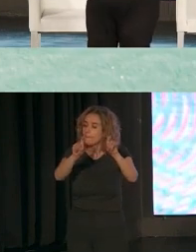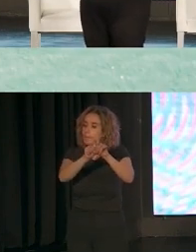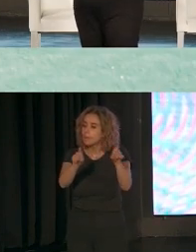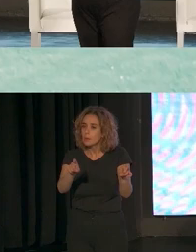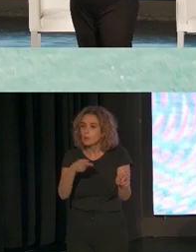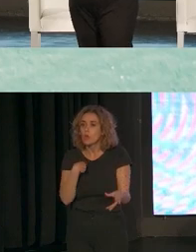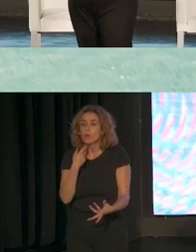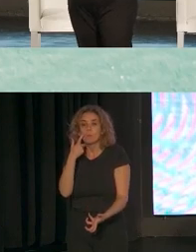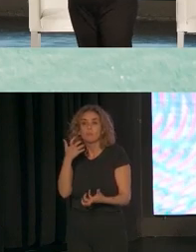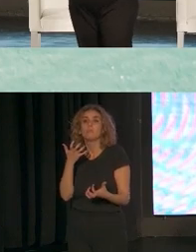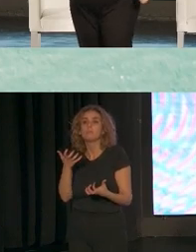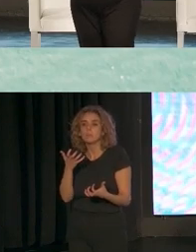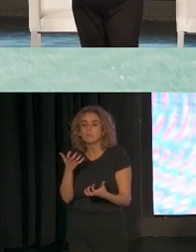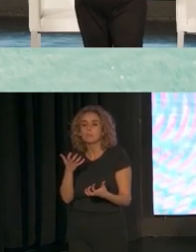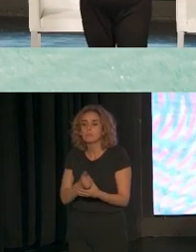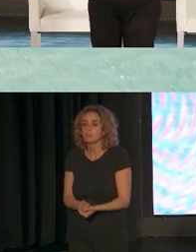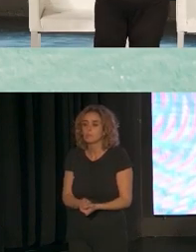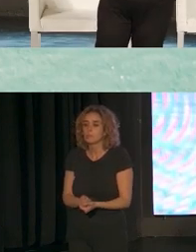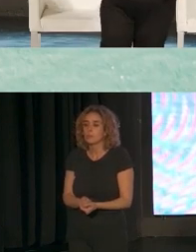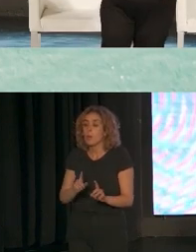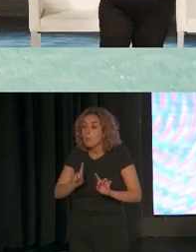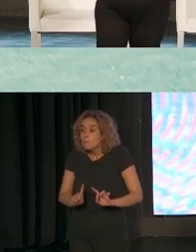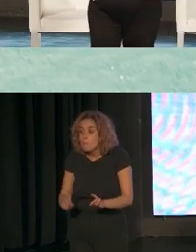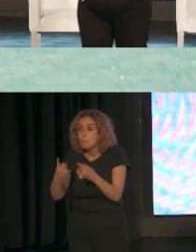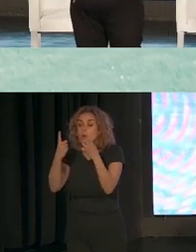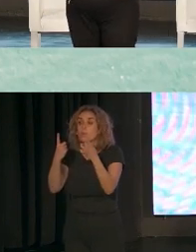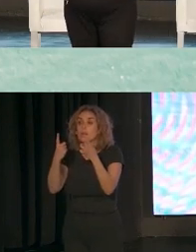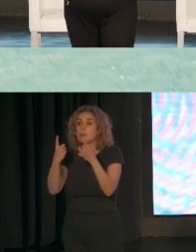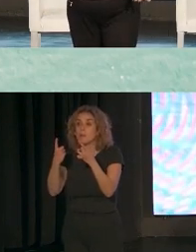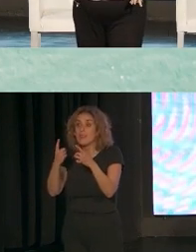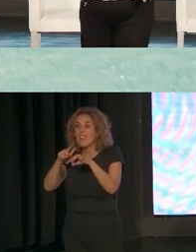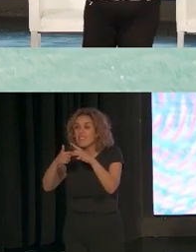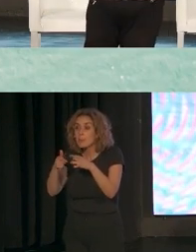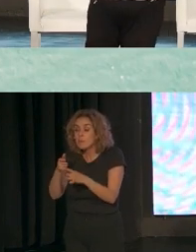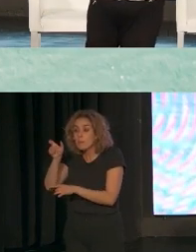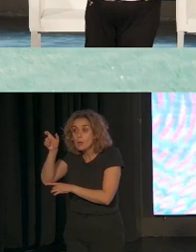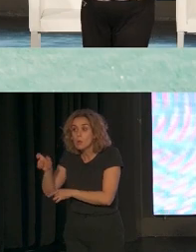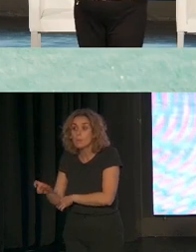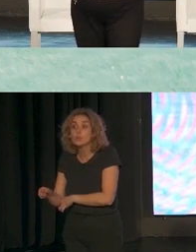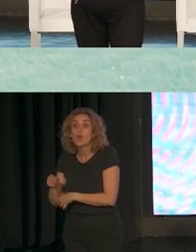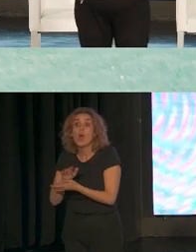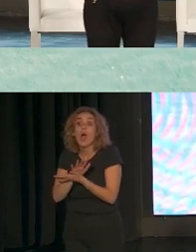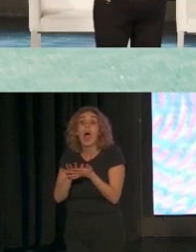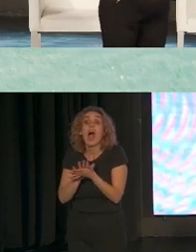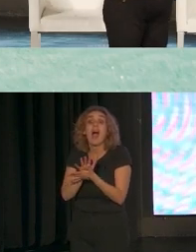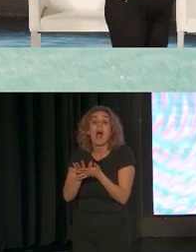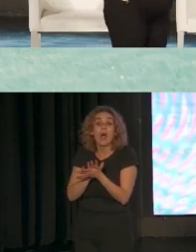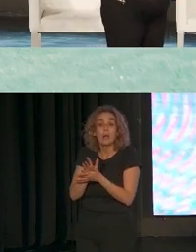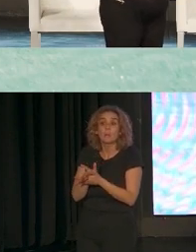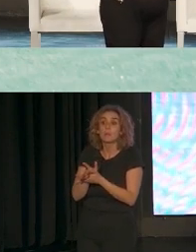que más me encantó fue que por primera vez escuché a alguien de mi familia hablar de que